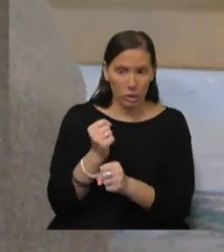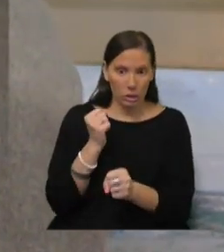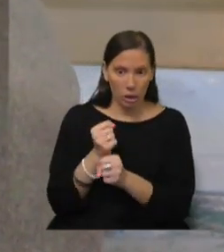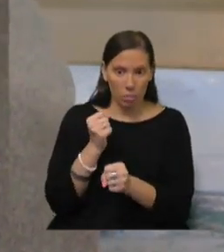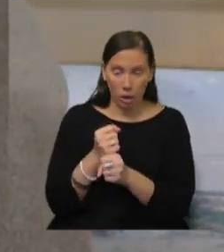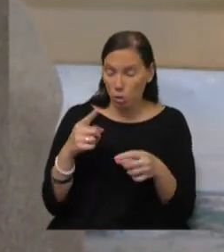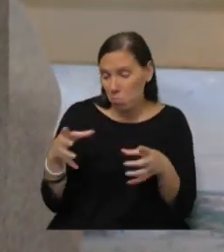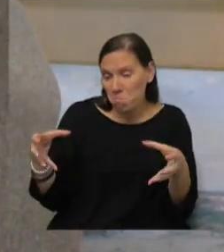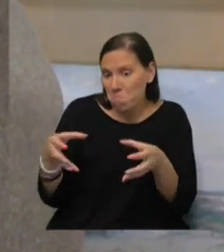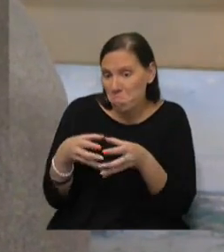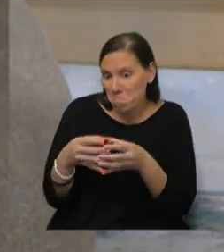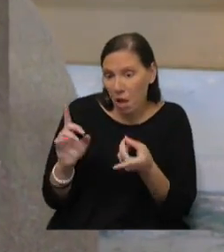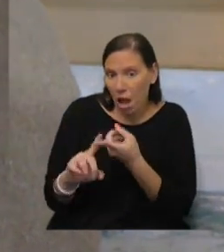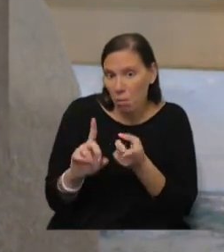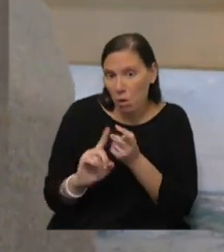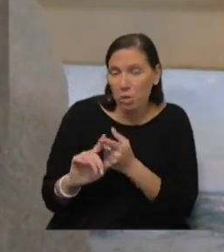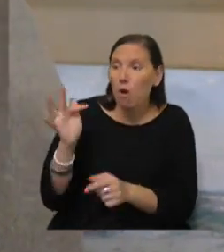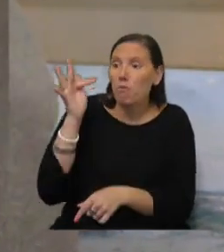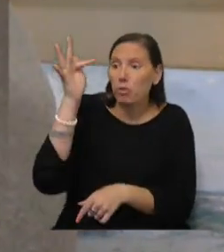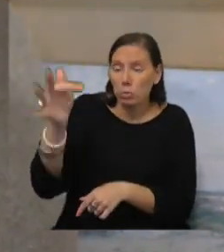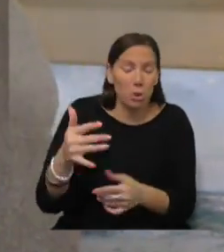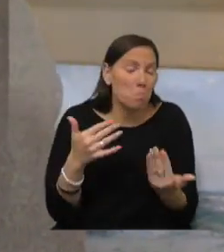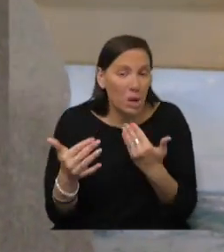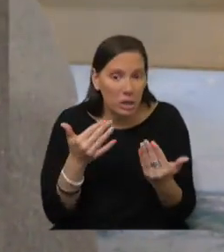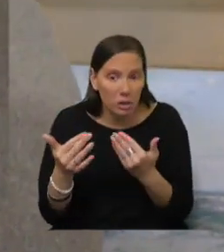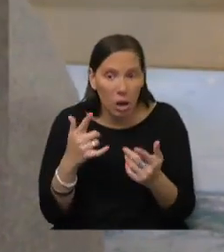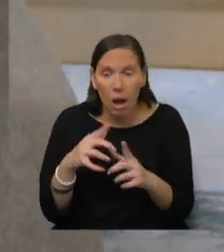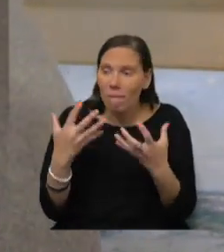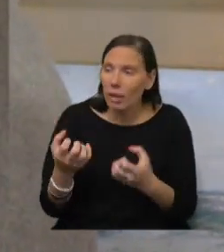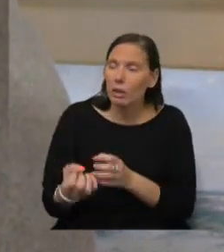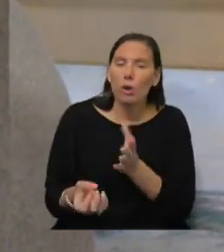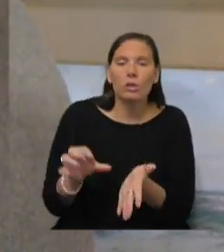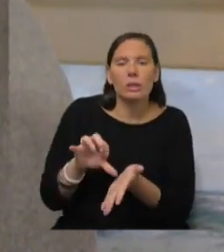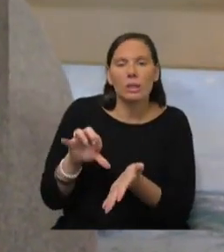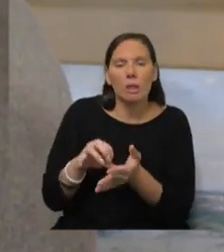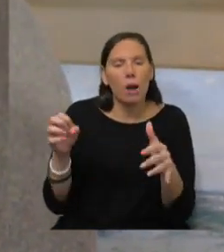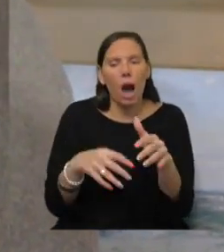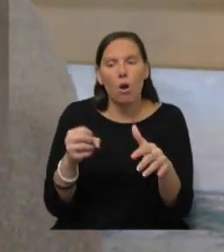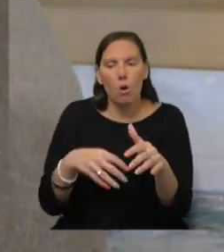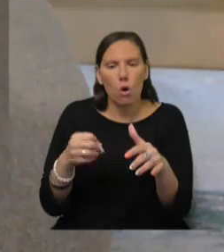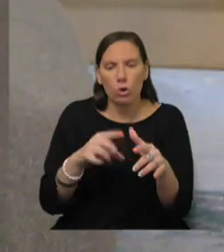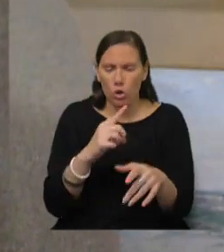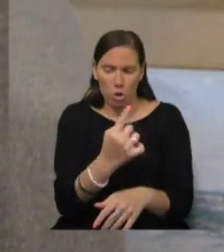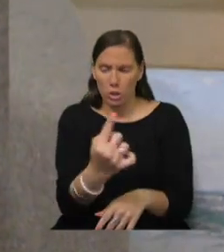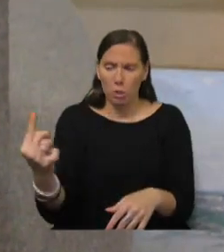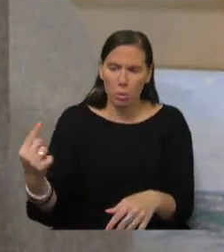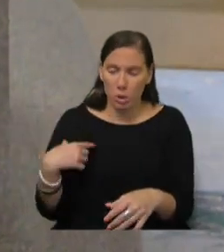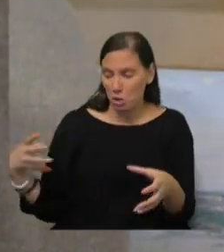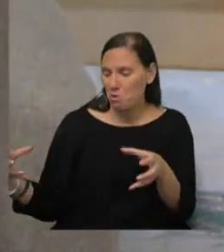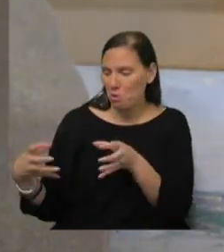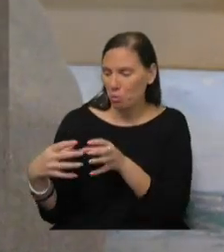se reúne y decide en el futuro algo parecido vamos a crear un sistema para ahorrar en forma individual sino en forma